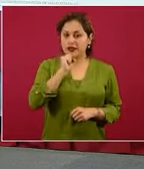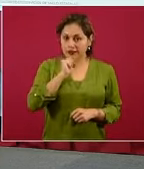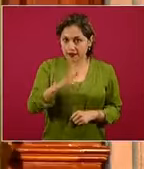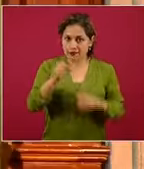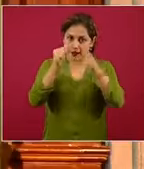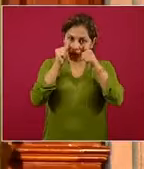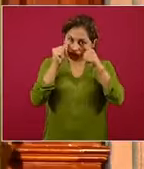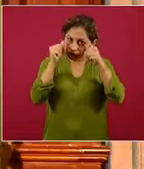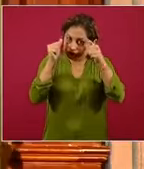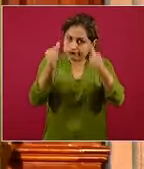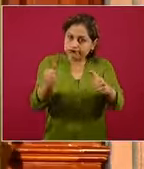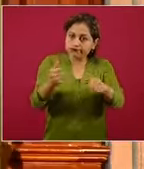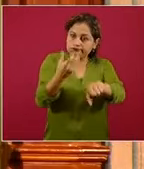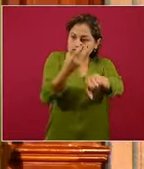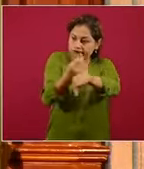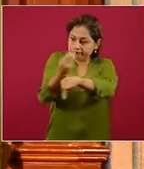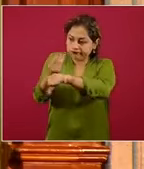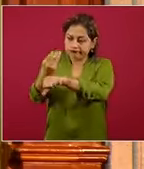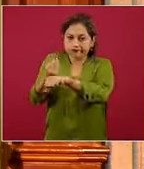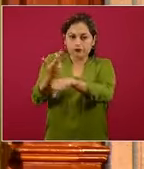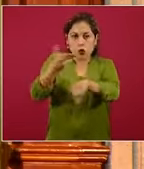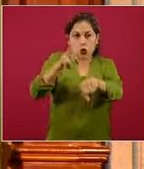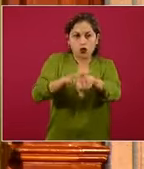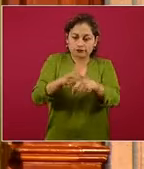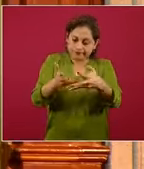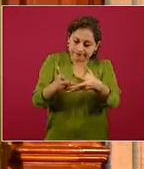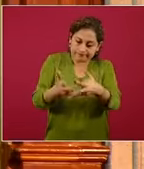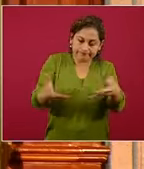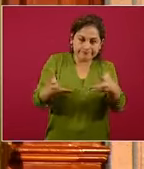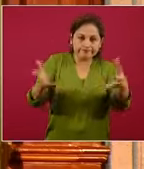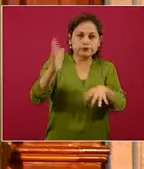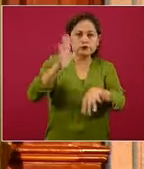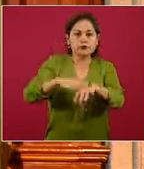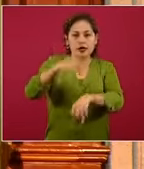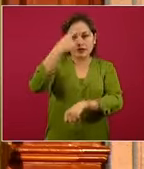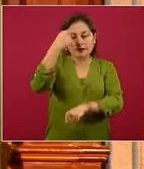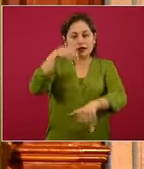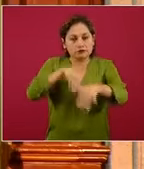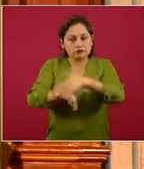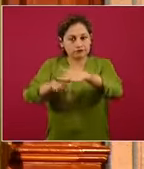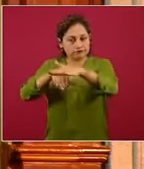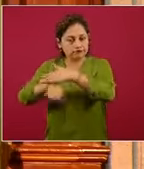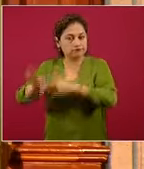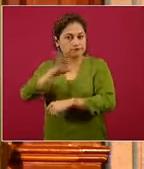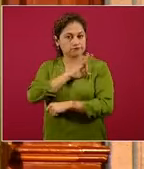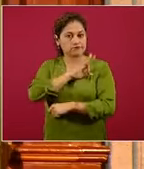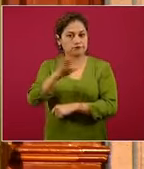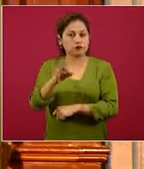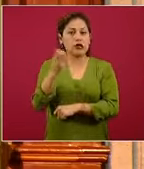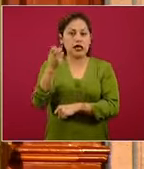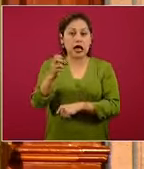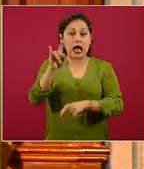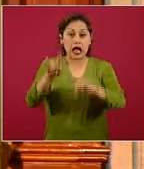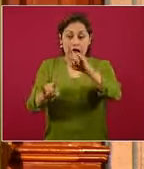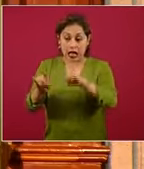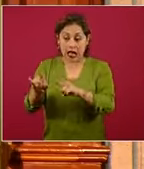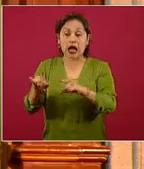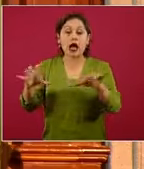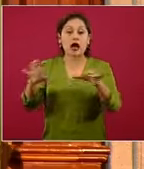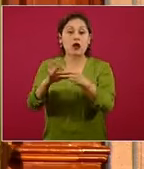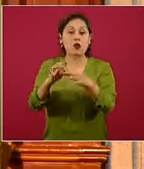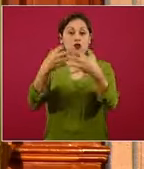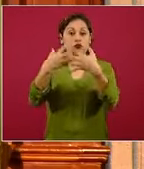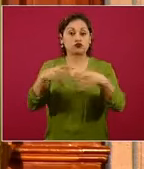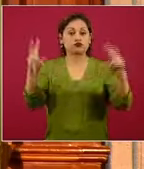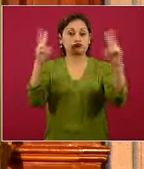todas las medidas para poder generar cada vez más camas, sobre todo de estas que son necesarias, como decíamos,